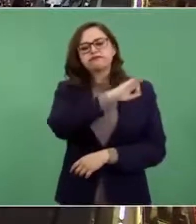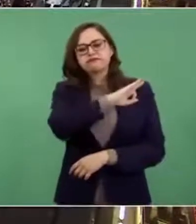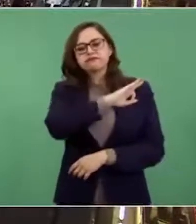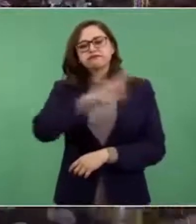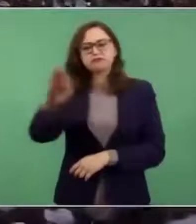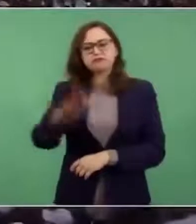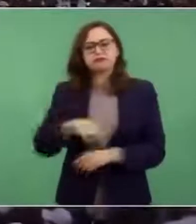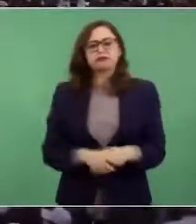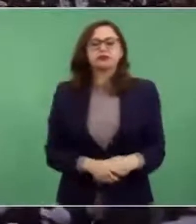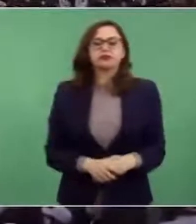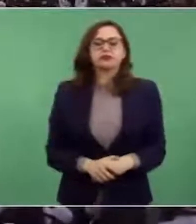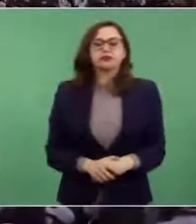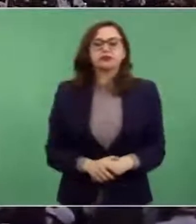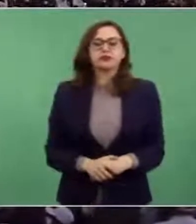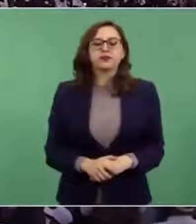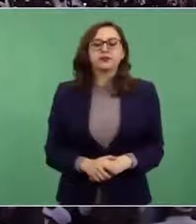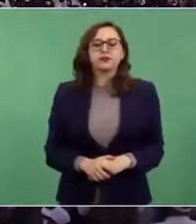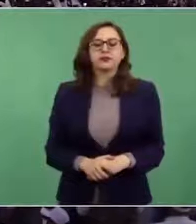En 3 años